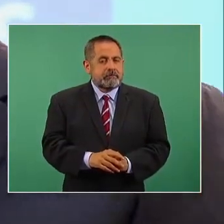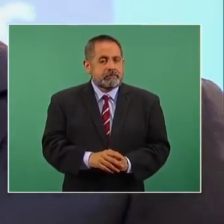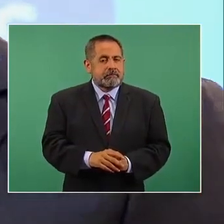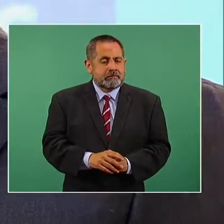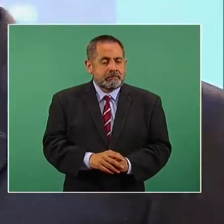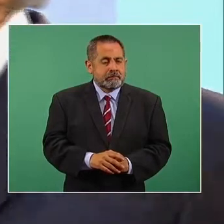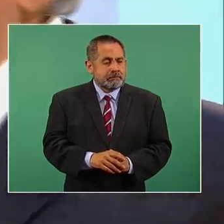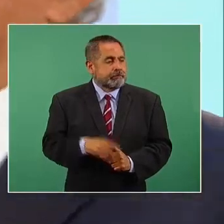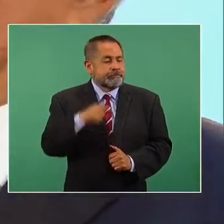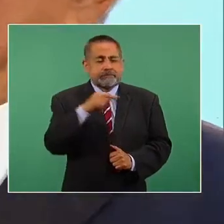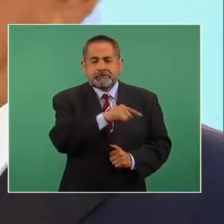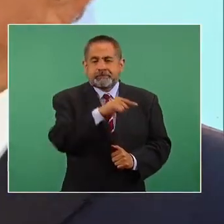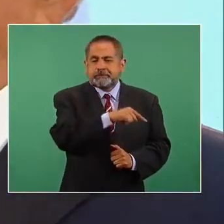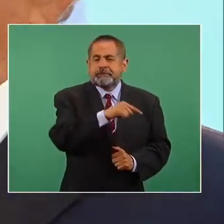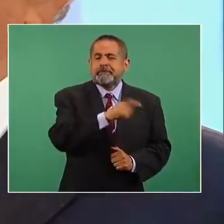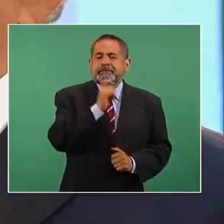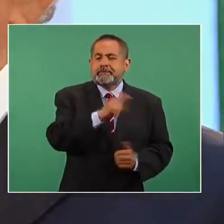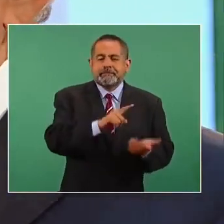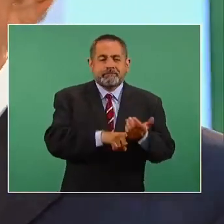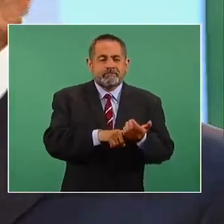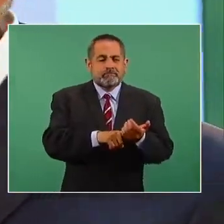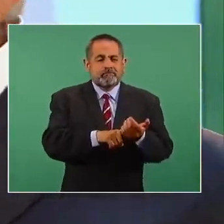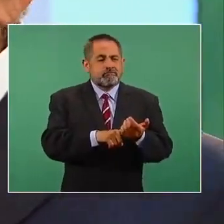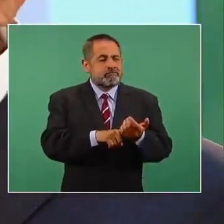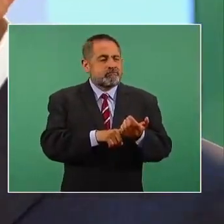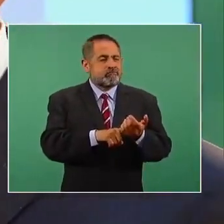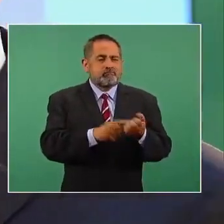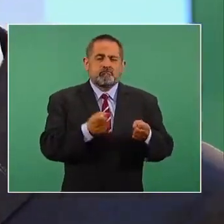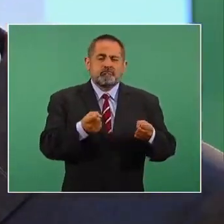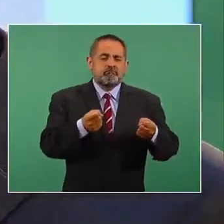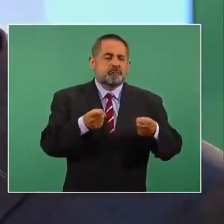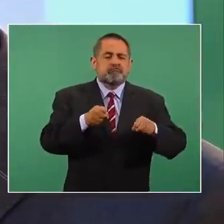El autoritarismo se alimenta